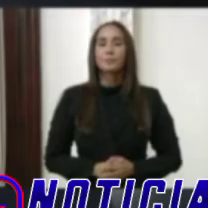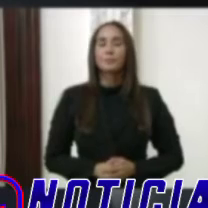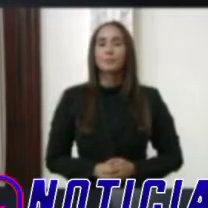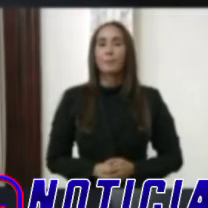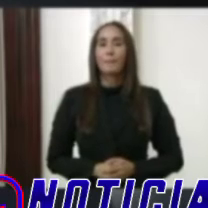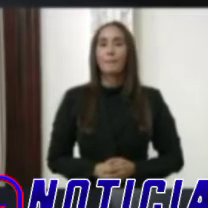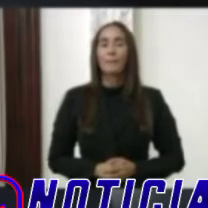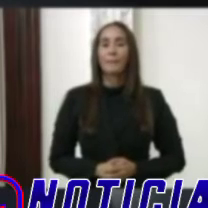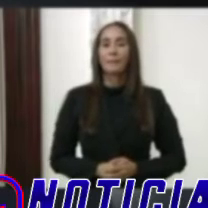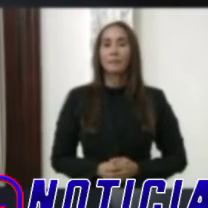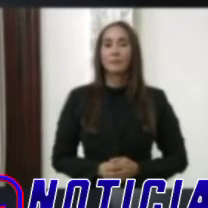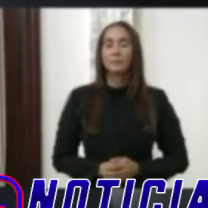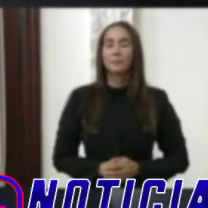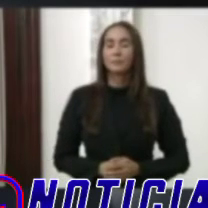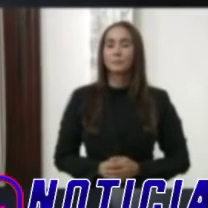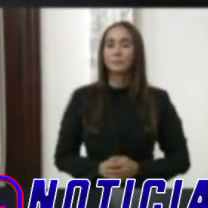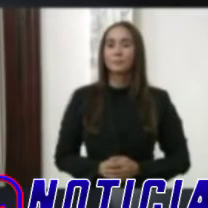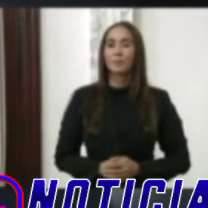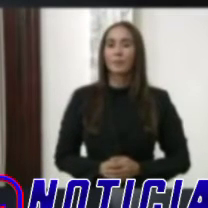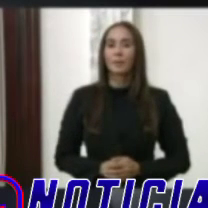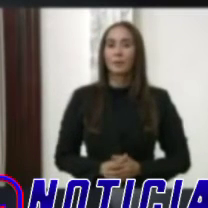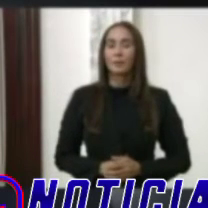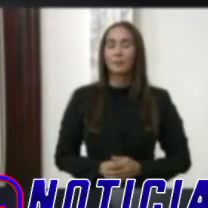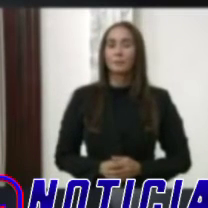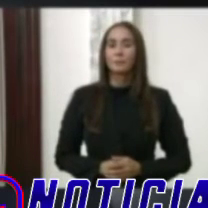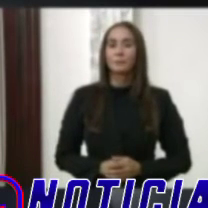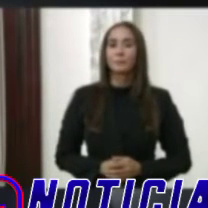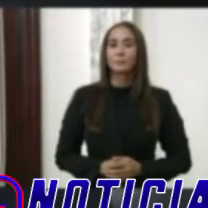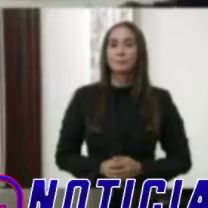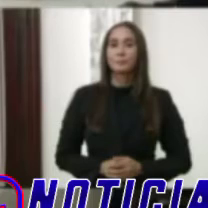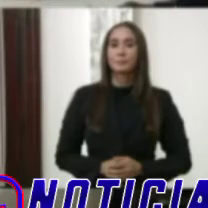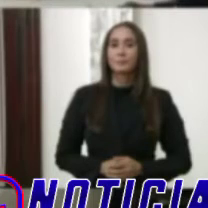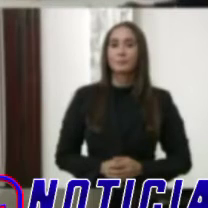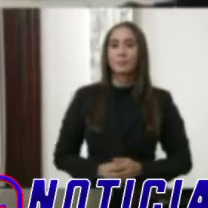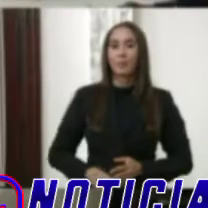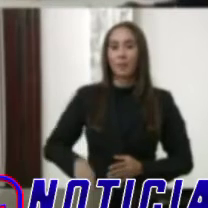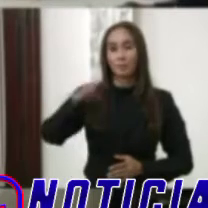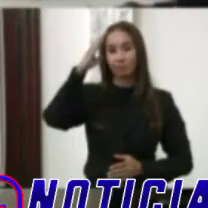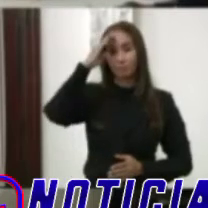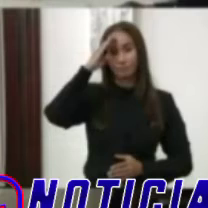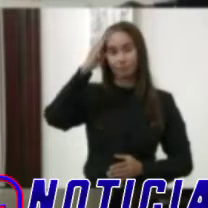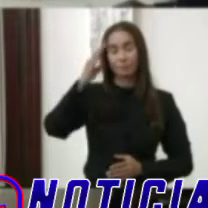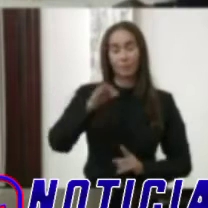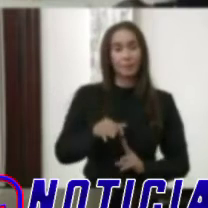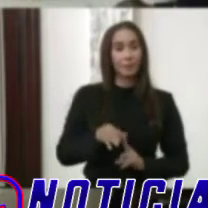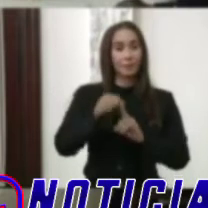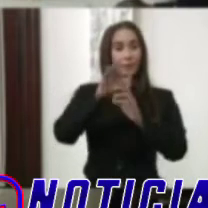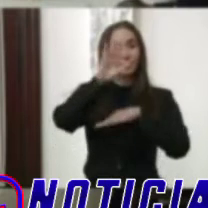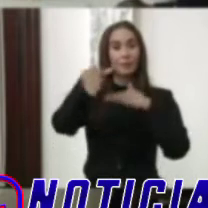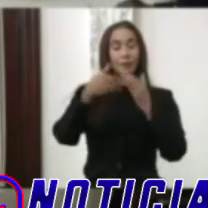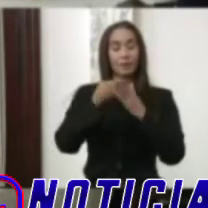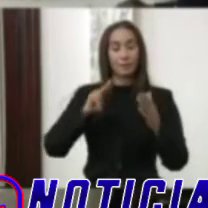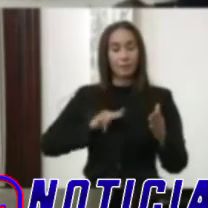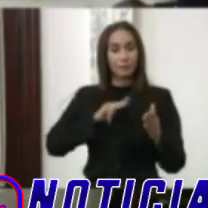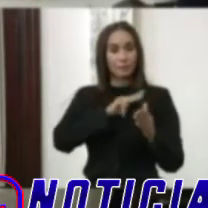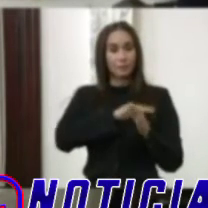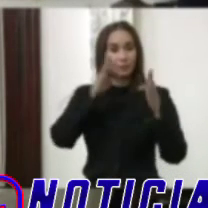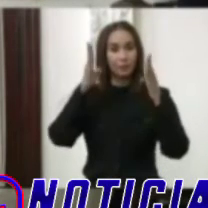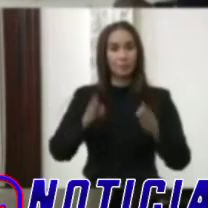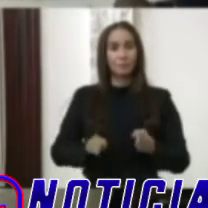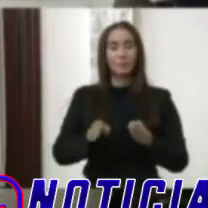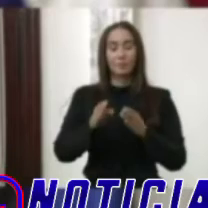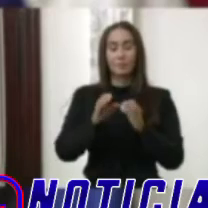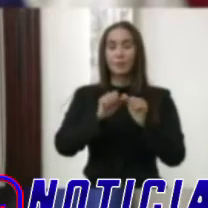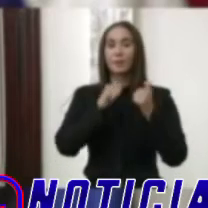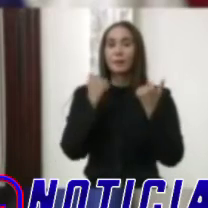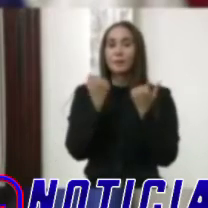Thank you, Christopher. Un saludo muy cordial a todos los miembros de la Sociedad Interamericana de Prensa.